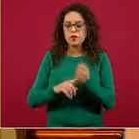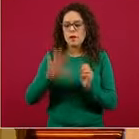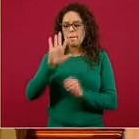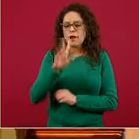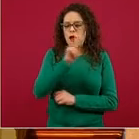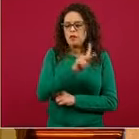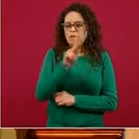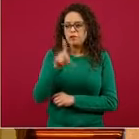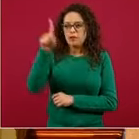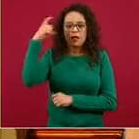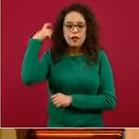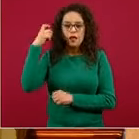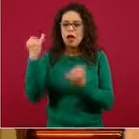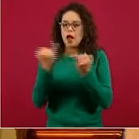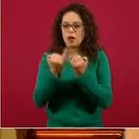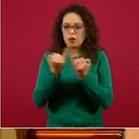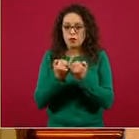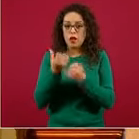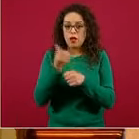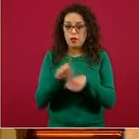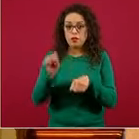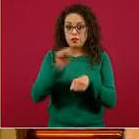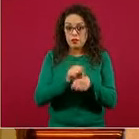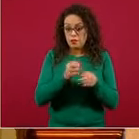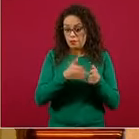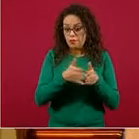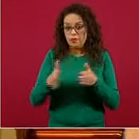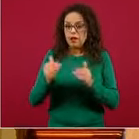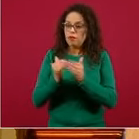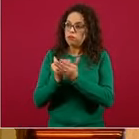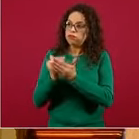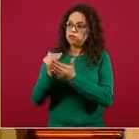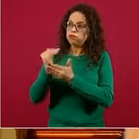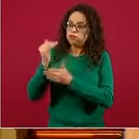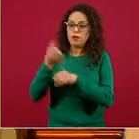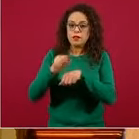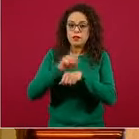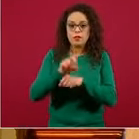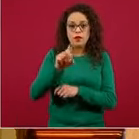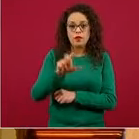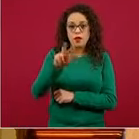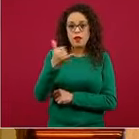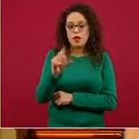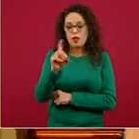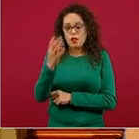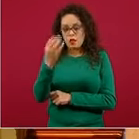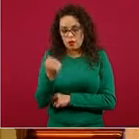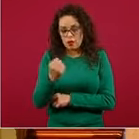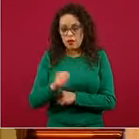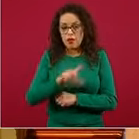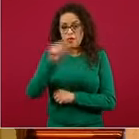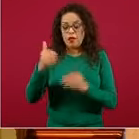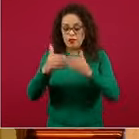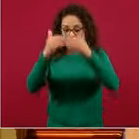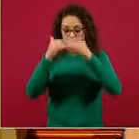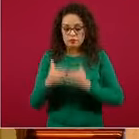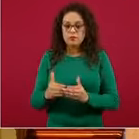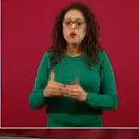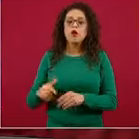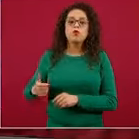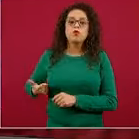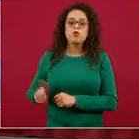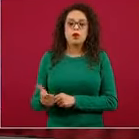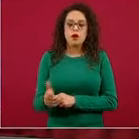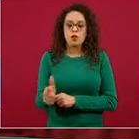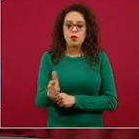Querétaro, varias semanas ya en ascenso, desde la semana 38 y 39. Le sigue el estado de Guanajuato con una